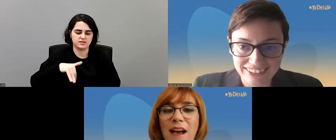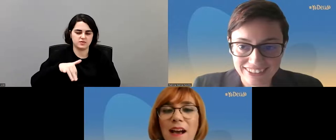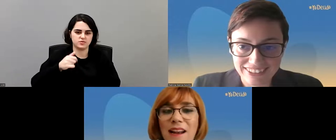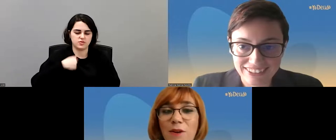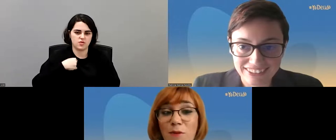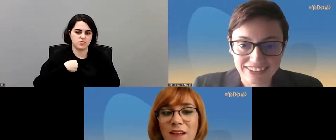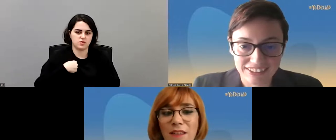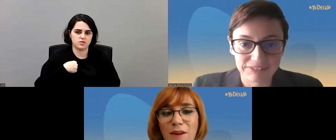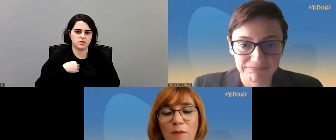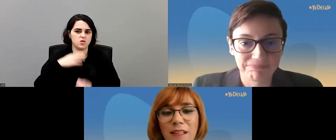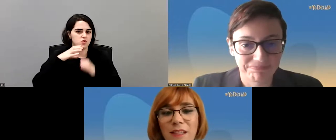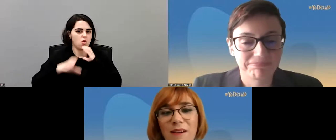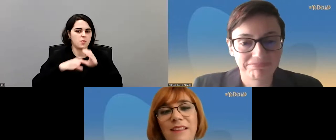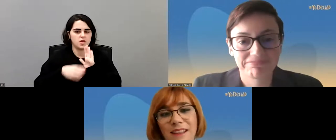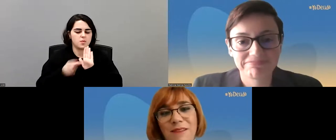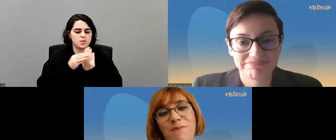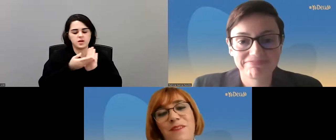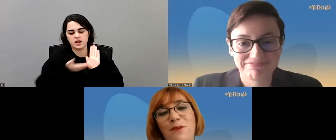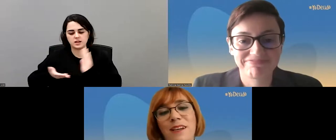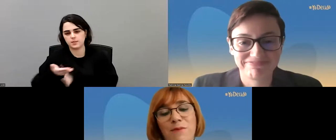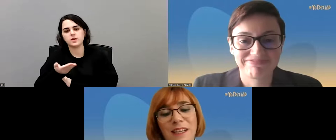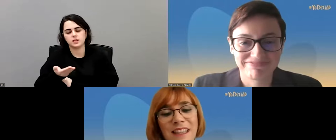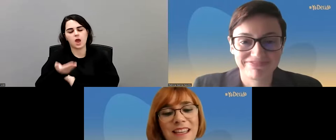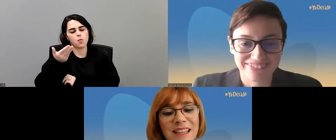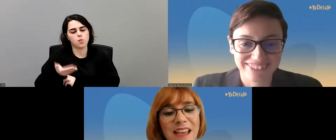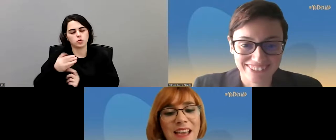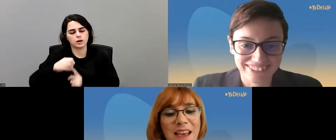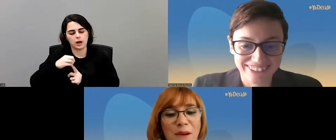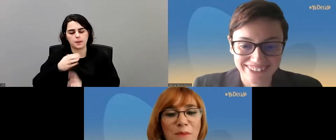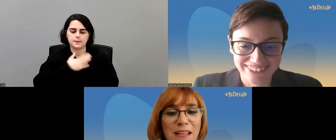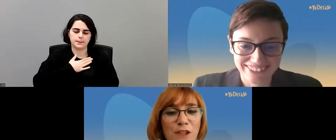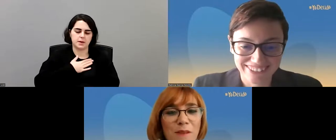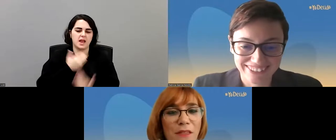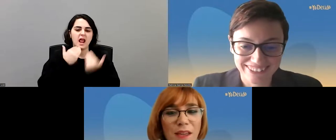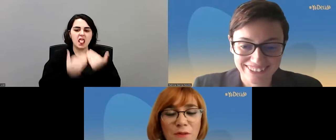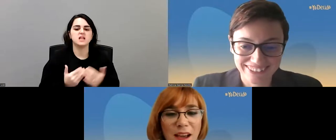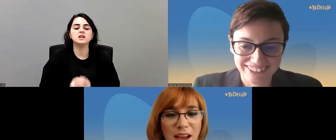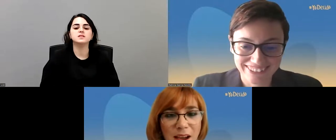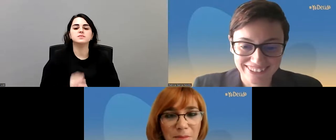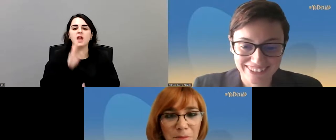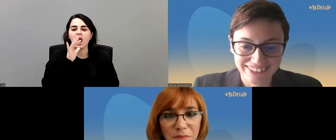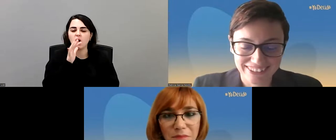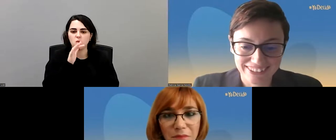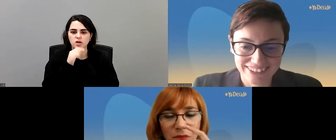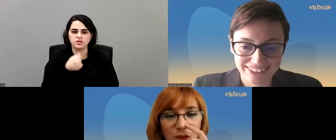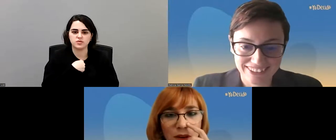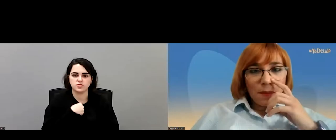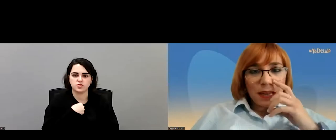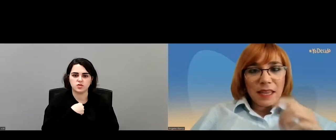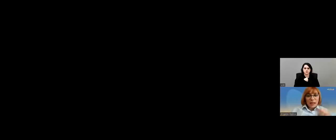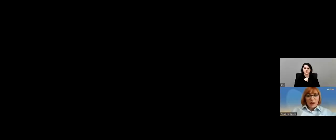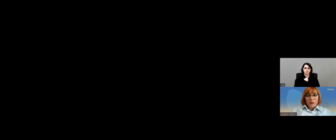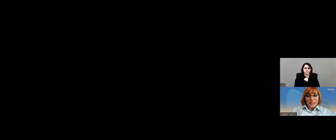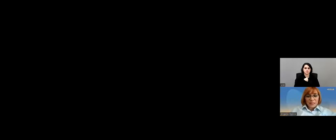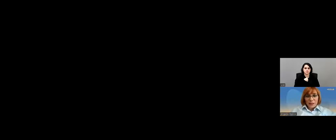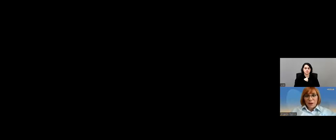me importa la comunicación aumentativa y alternativa. O sea que muchas gracias. Vale, yo os voy a hacer una